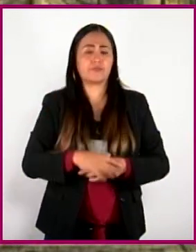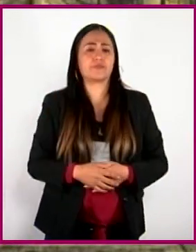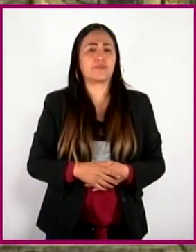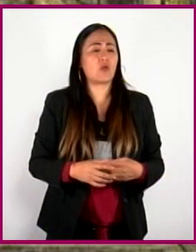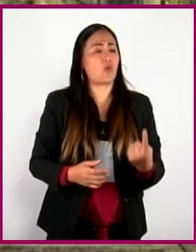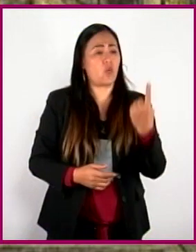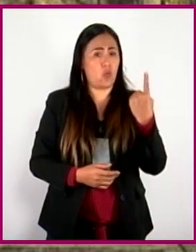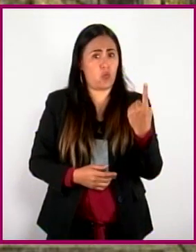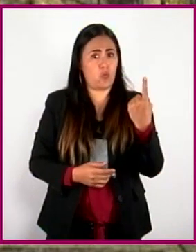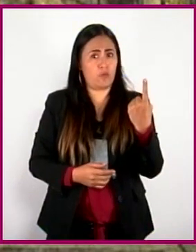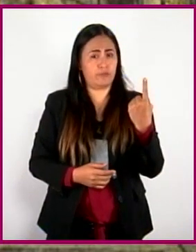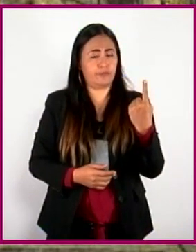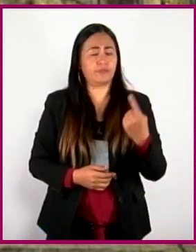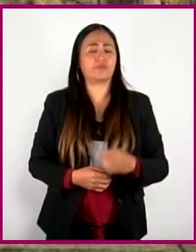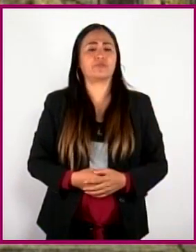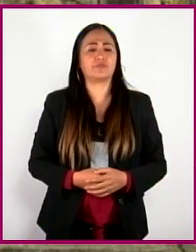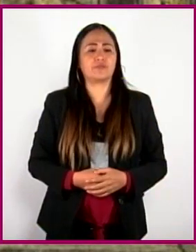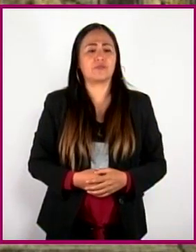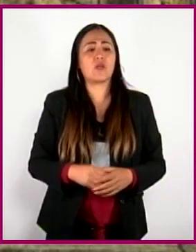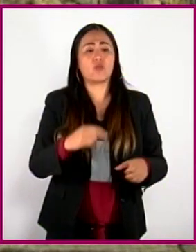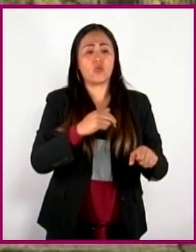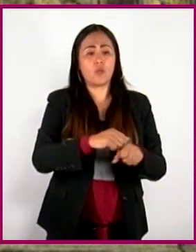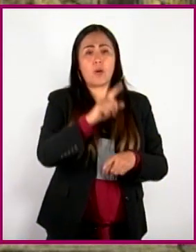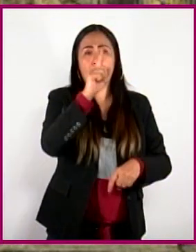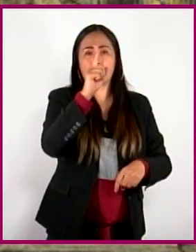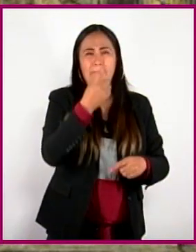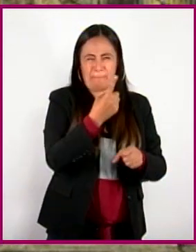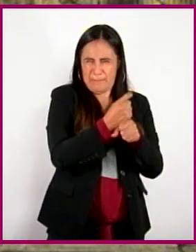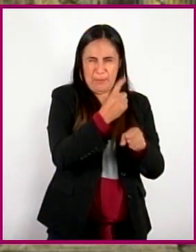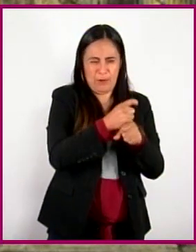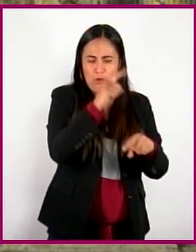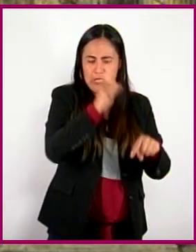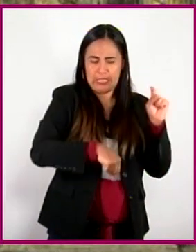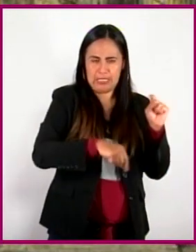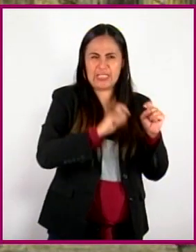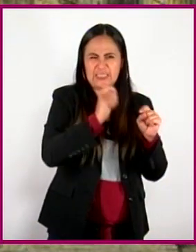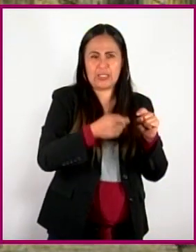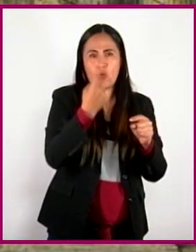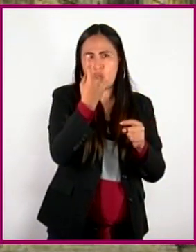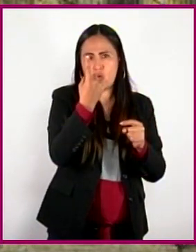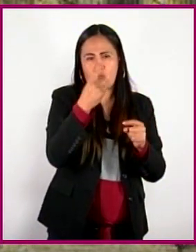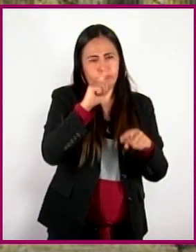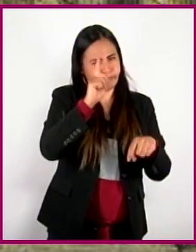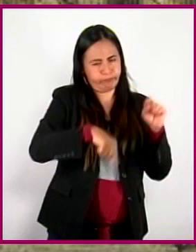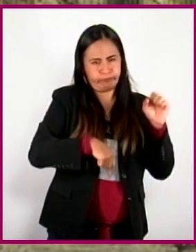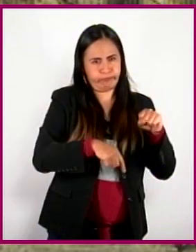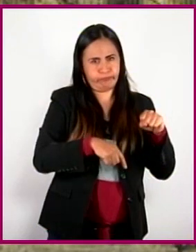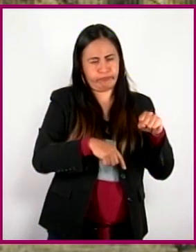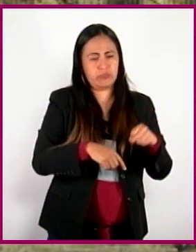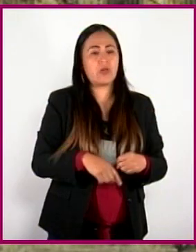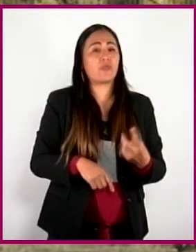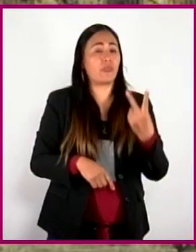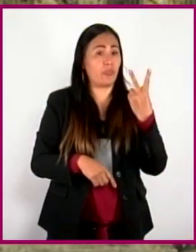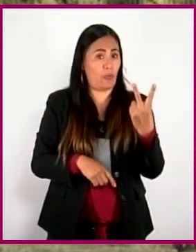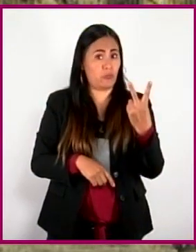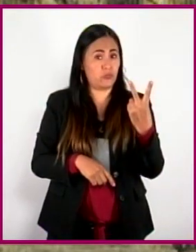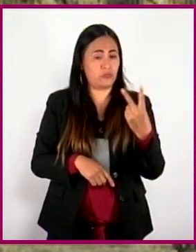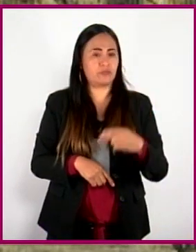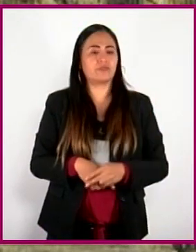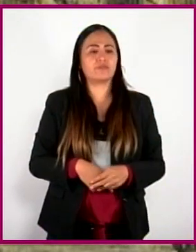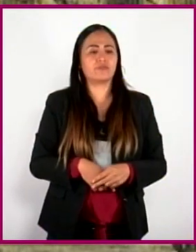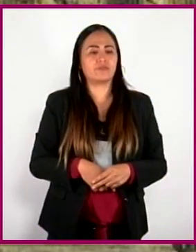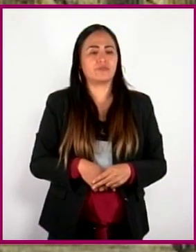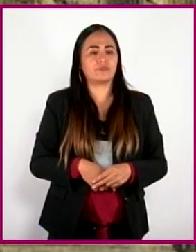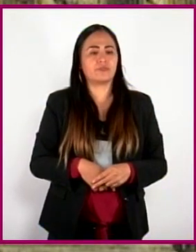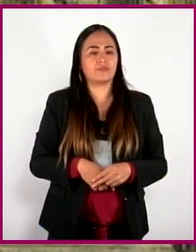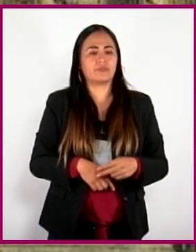Inciso 1. Eliminamos el primer número, es decir, el 1. Inciso 2. El primer número no